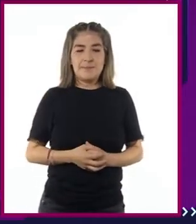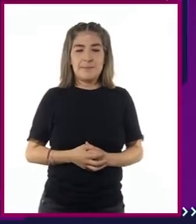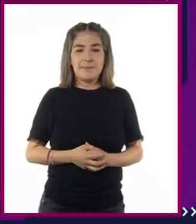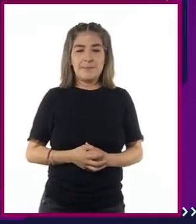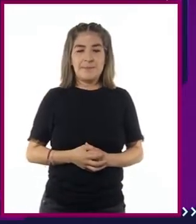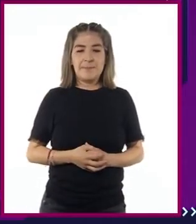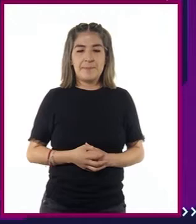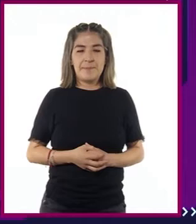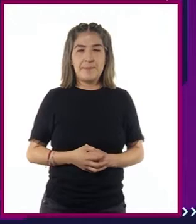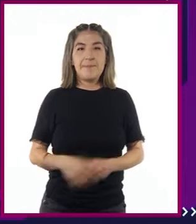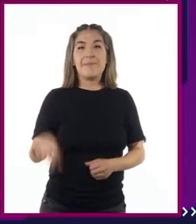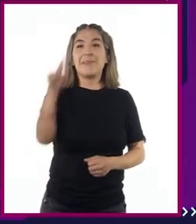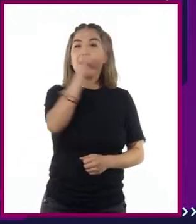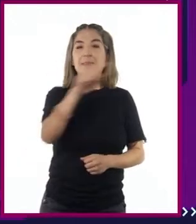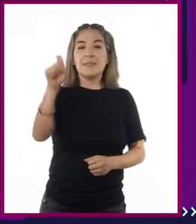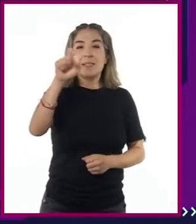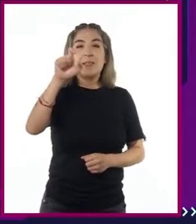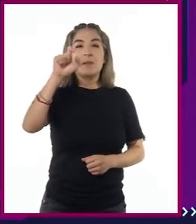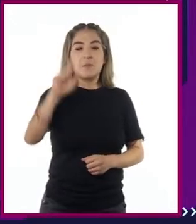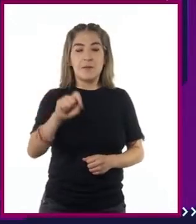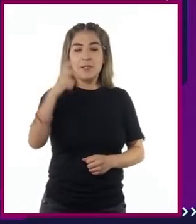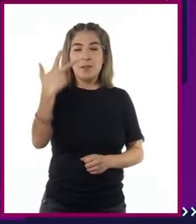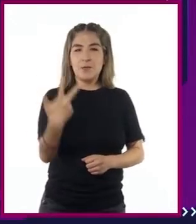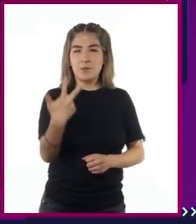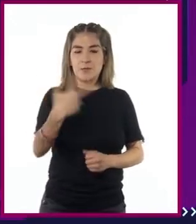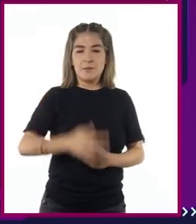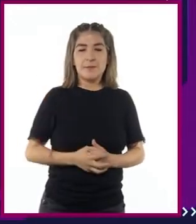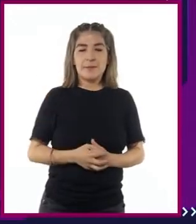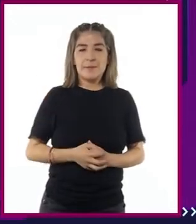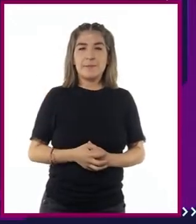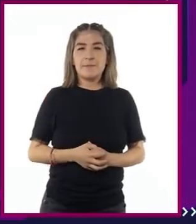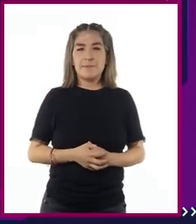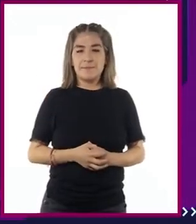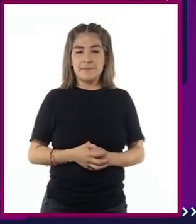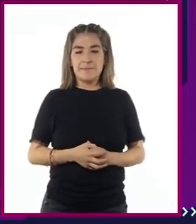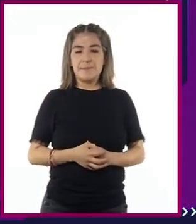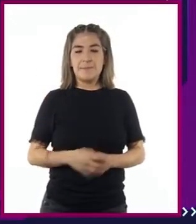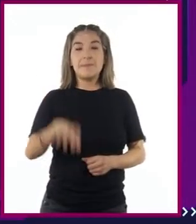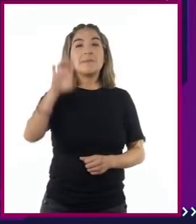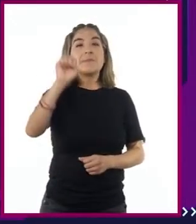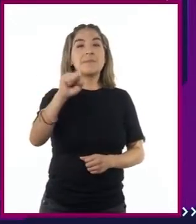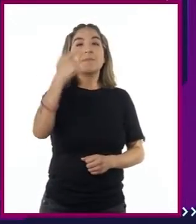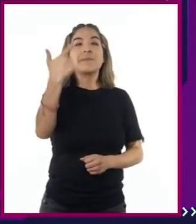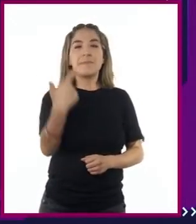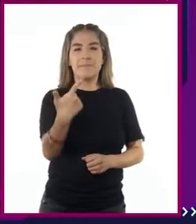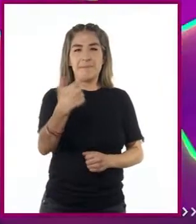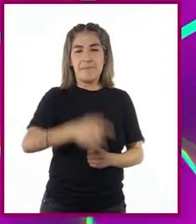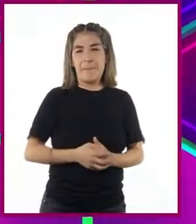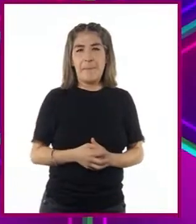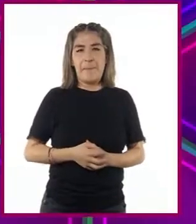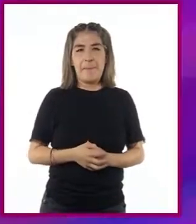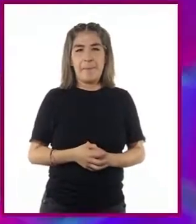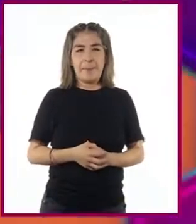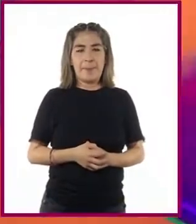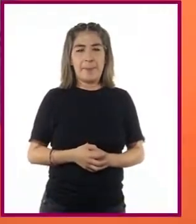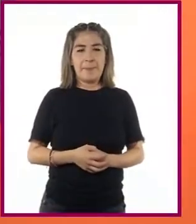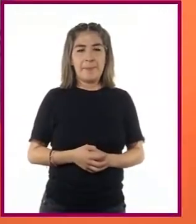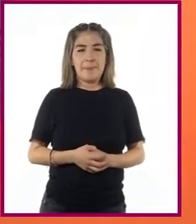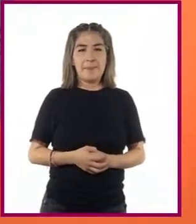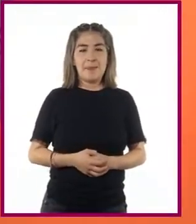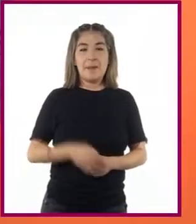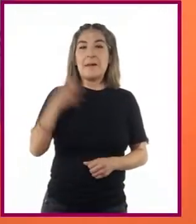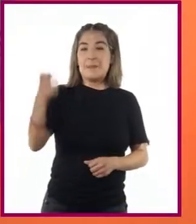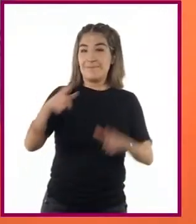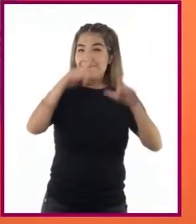grados, inciso D, 128 grados, inciso E, 67 grados. En